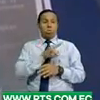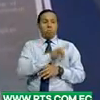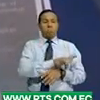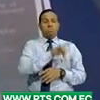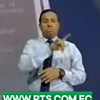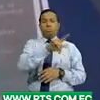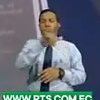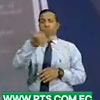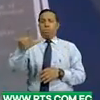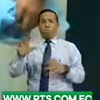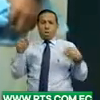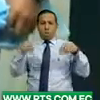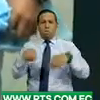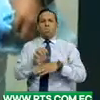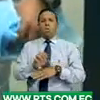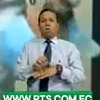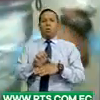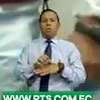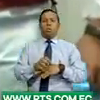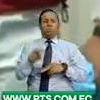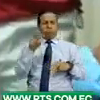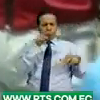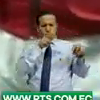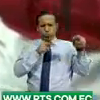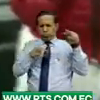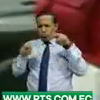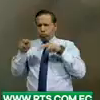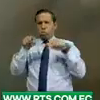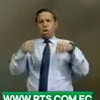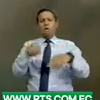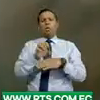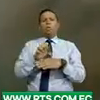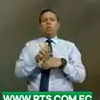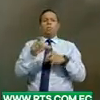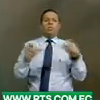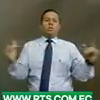monitorear los vuelos internos, informó Héctor Romero.